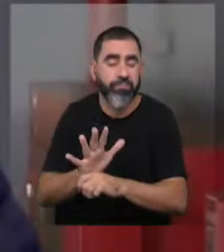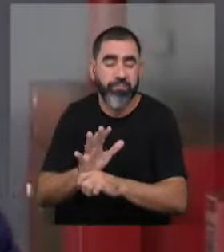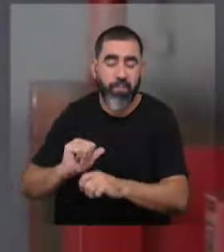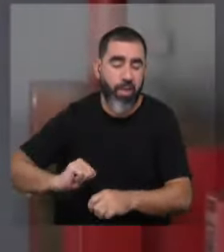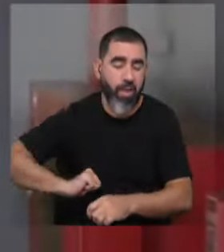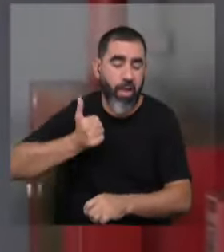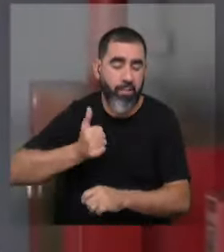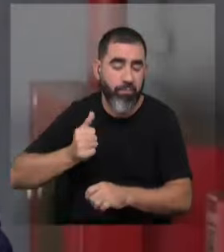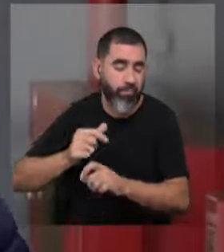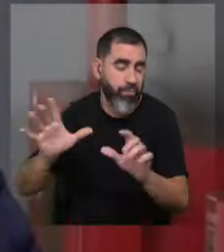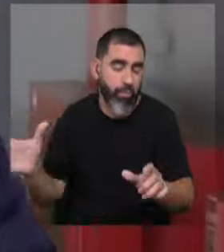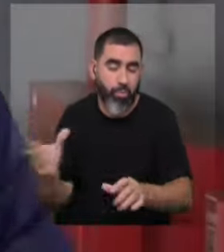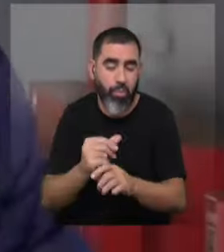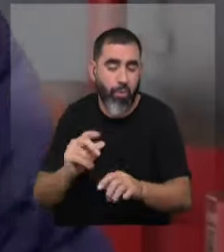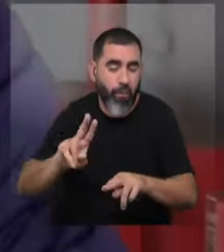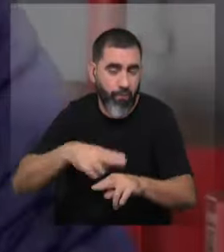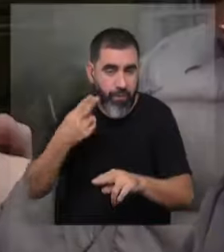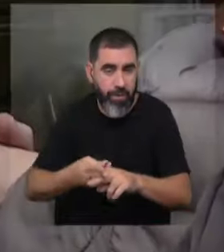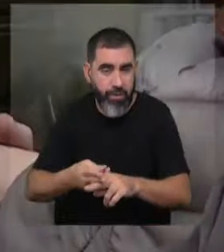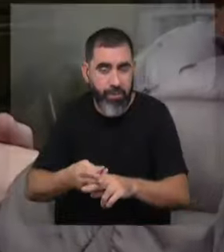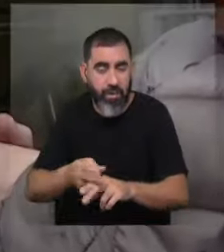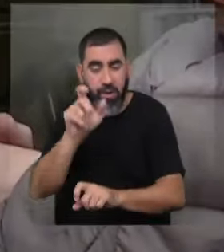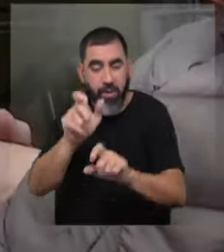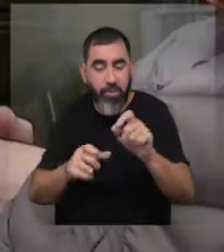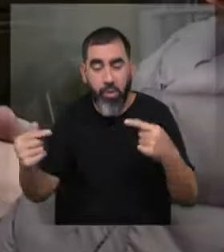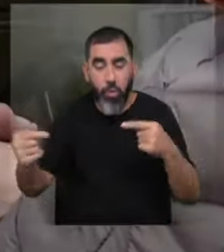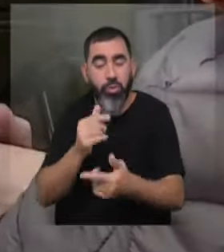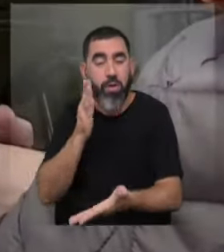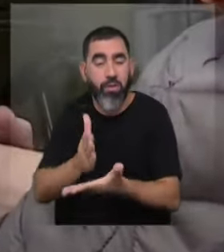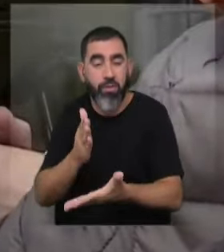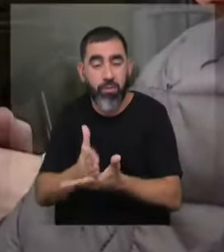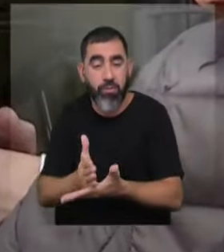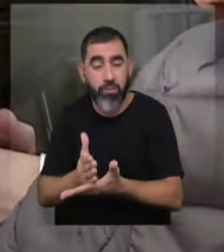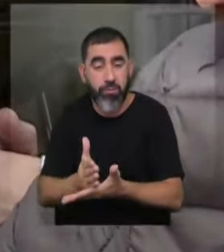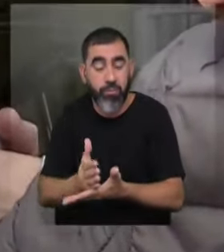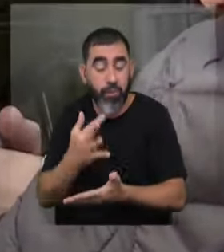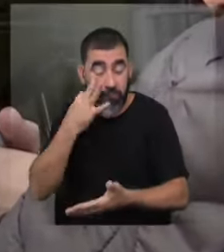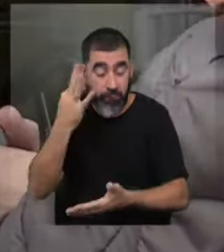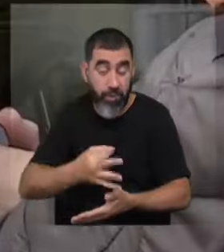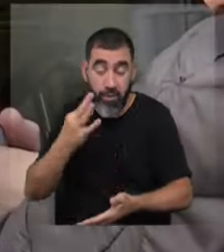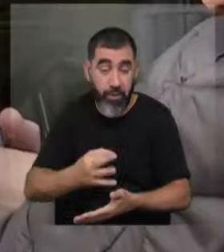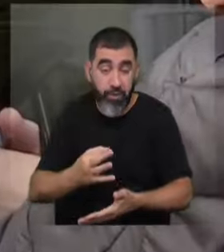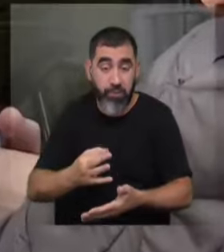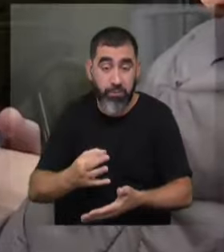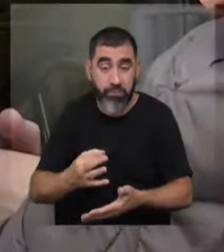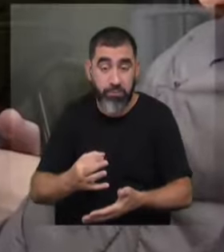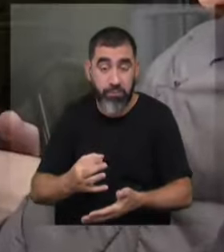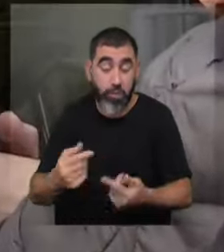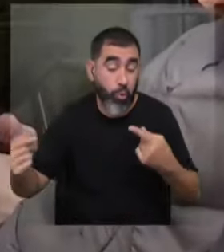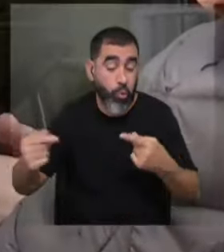batalla, han salido todos de nuevo las personas antiderechos, porque no, realmente no